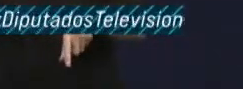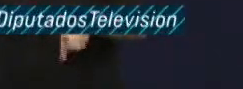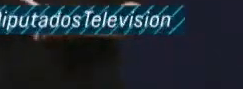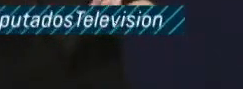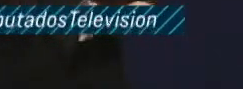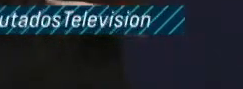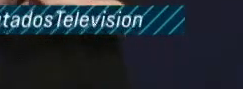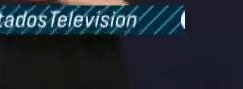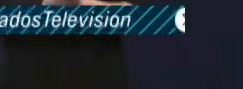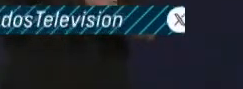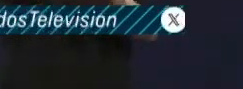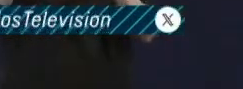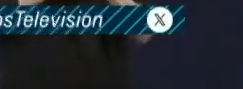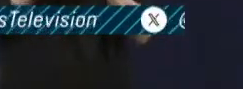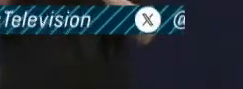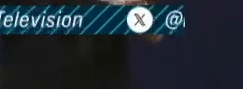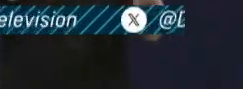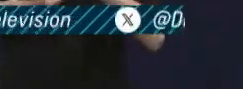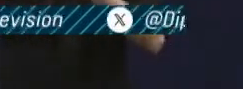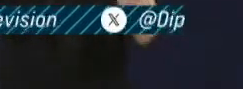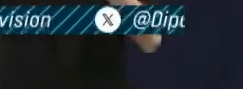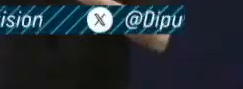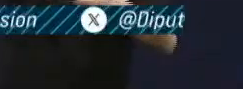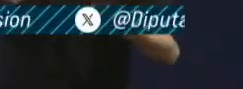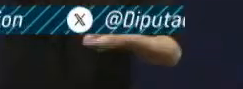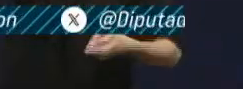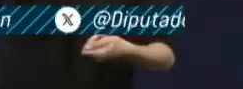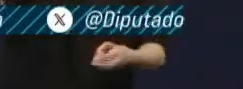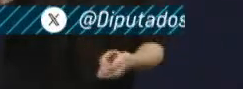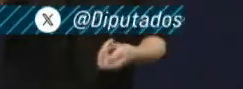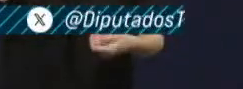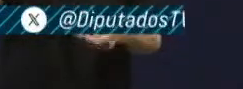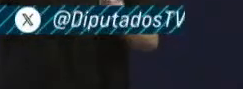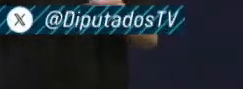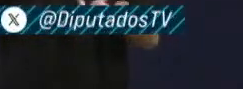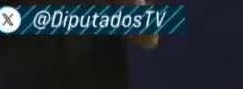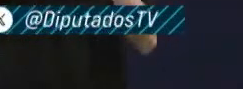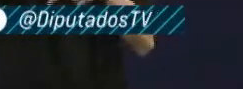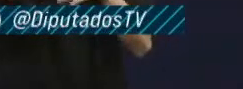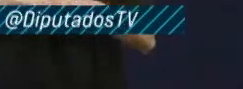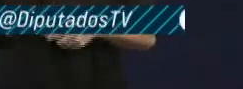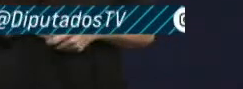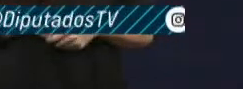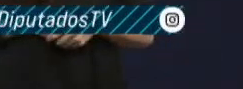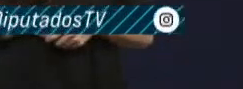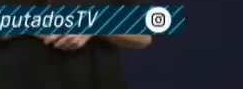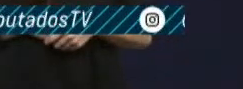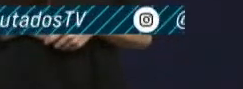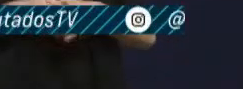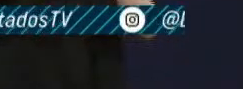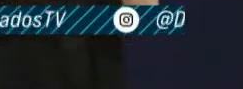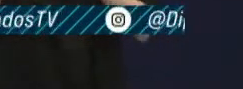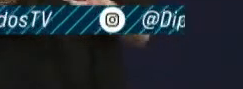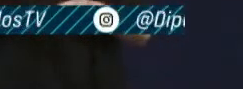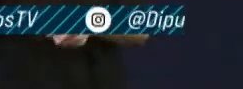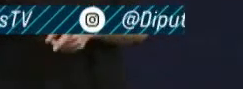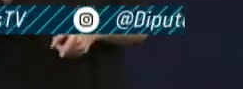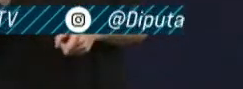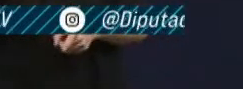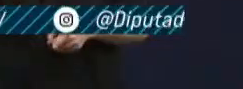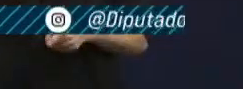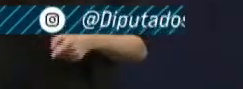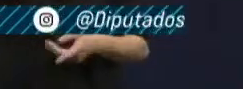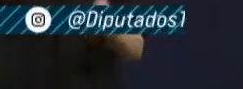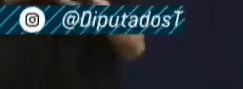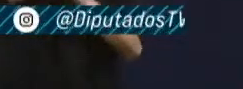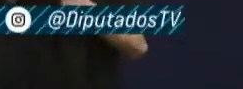debidamente acreditados. También se establecen los principios de disciplina legislativa e informes de impacto presupuestario para aclarar cómo se financian los